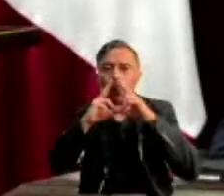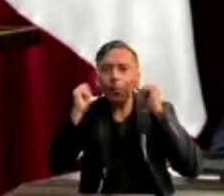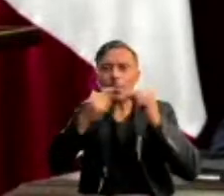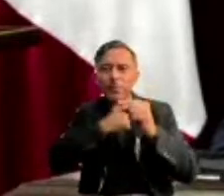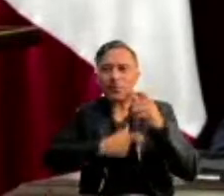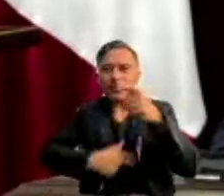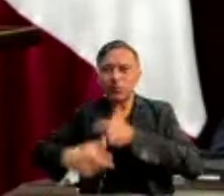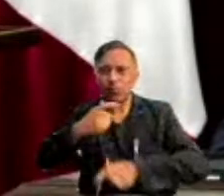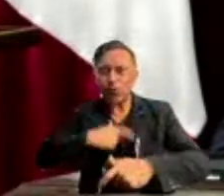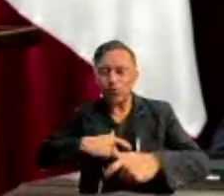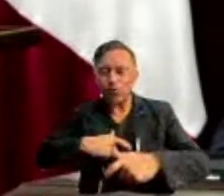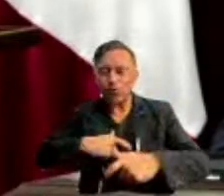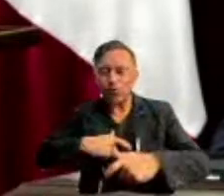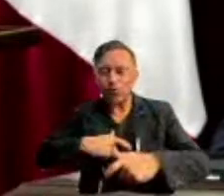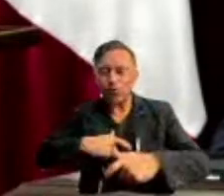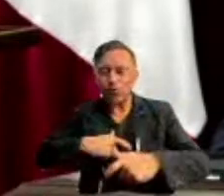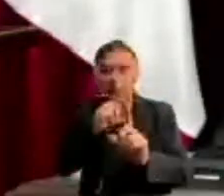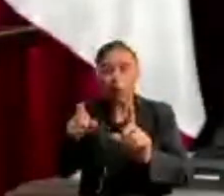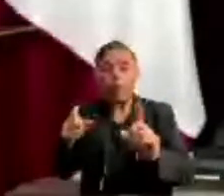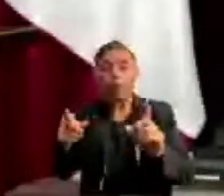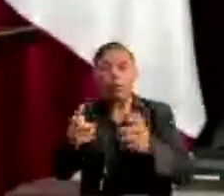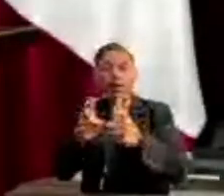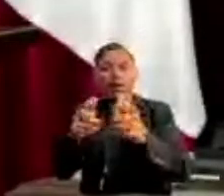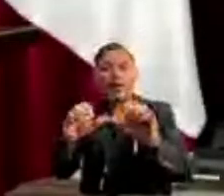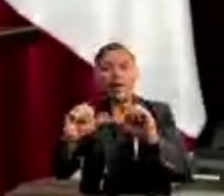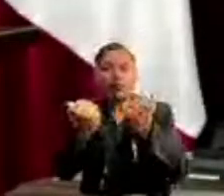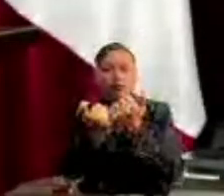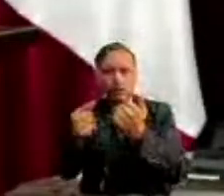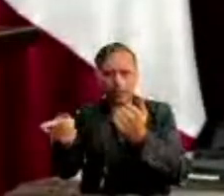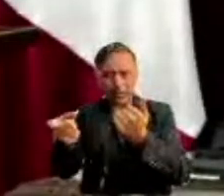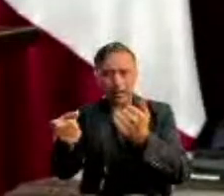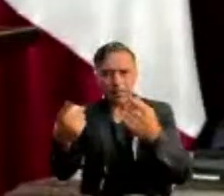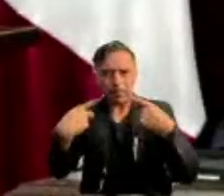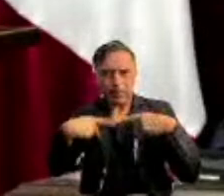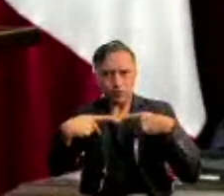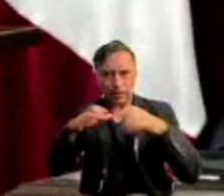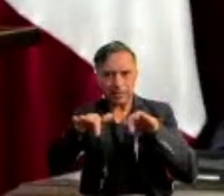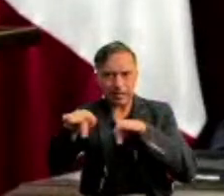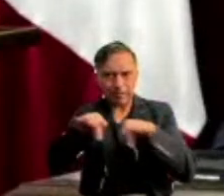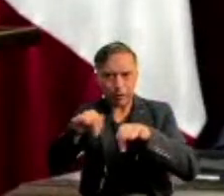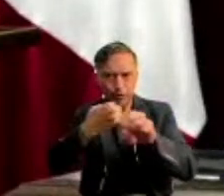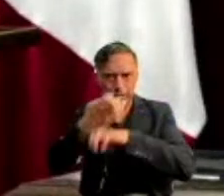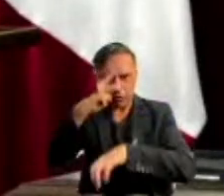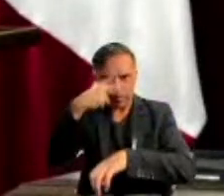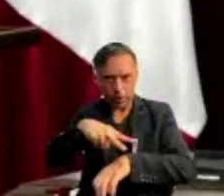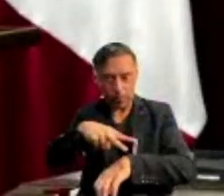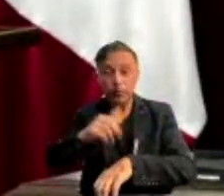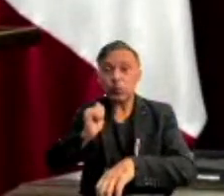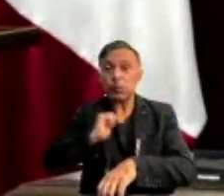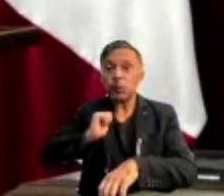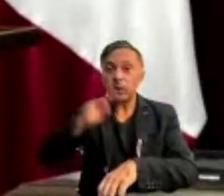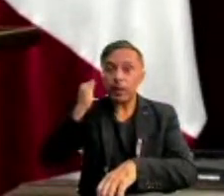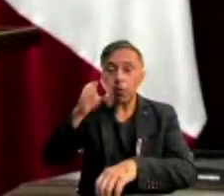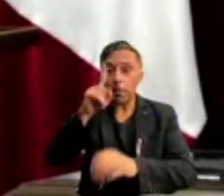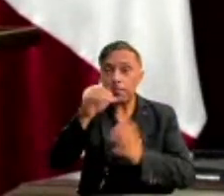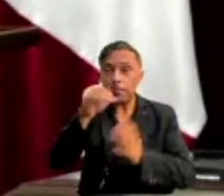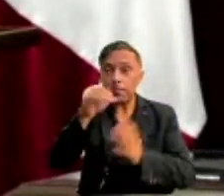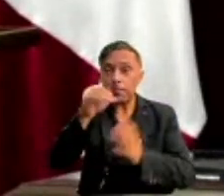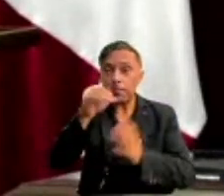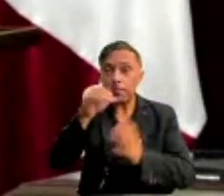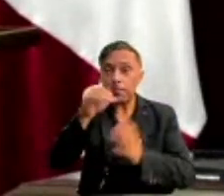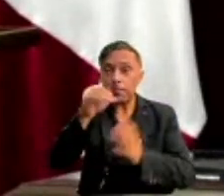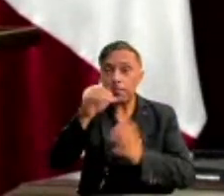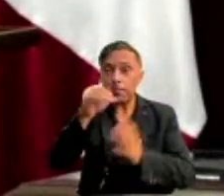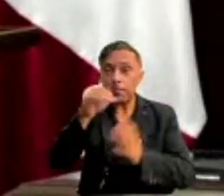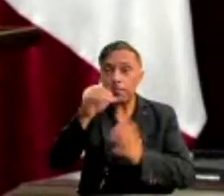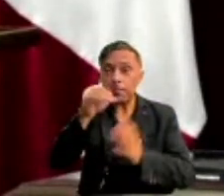Socialista de los Trabajadores del Estado de México. Así, en los años 20 y 30, Alfredo Zárate Albarrán, motivado